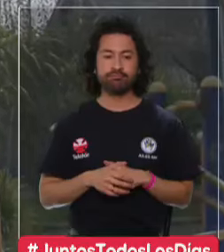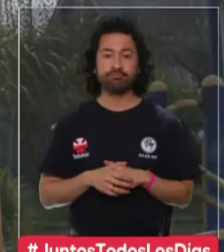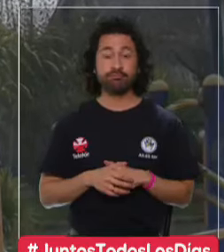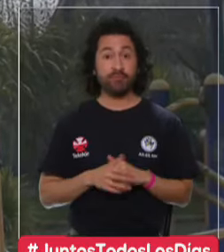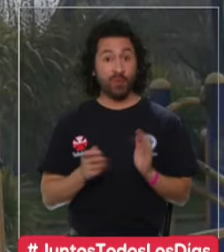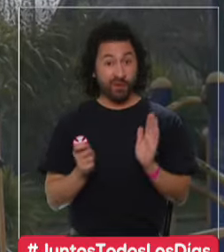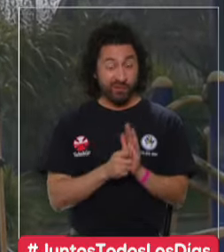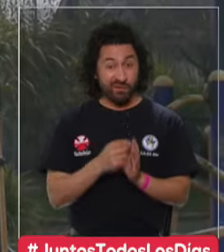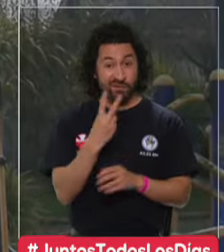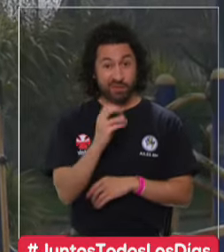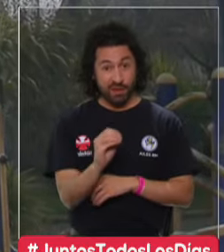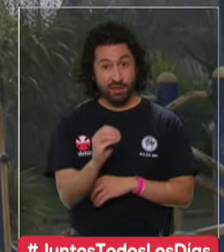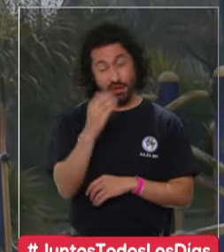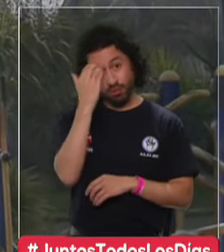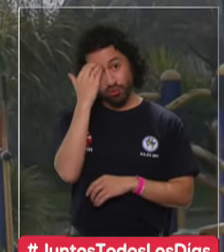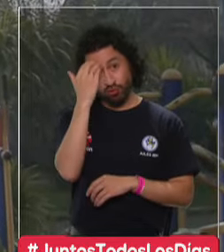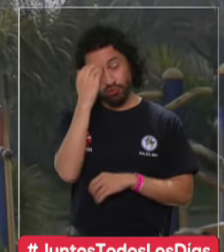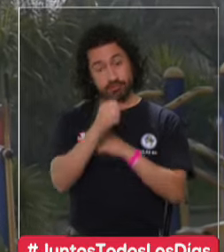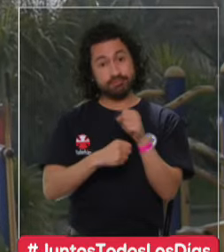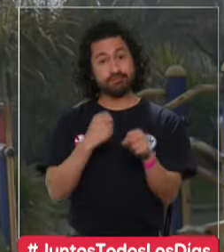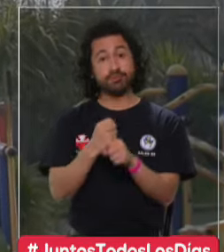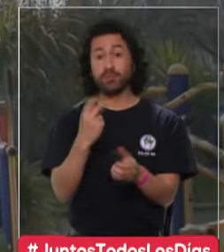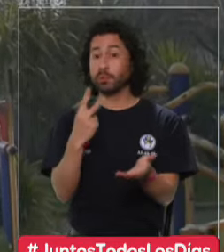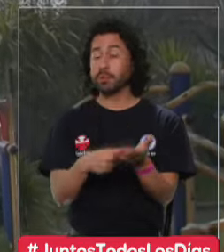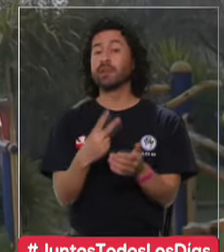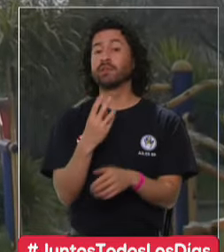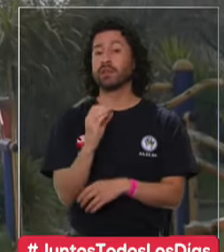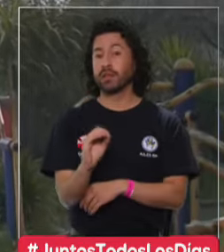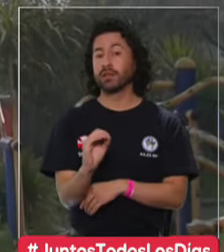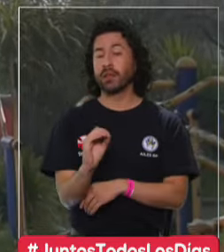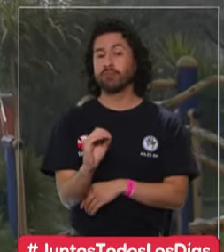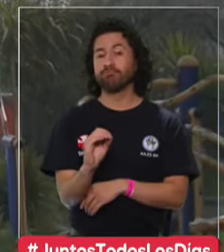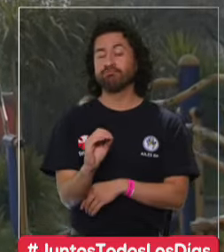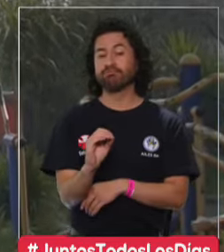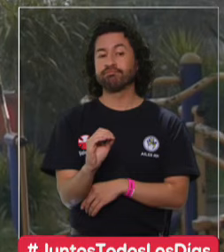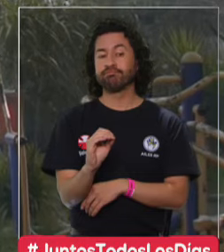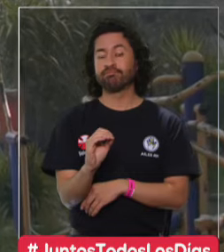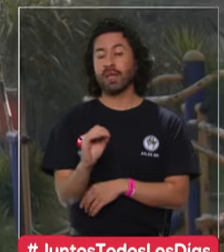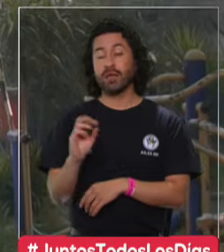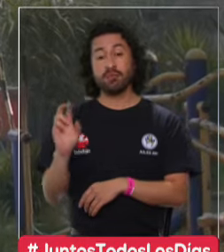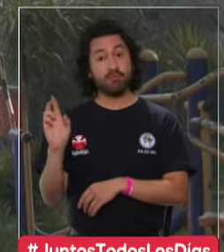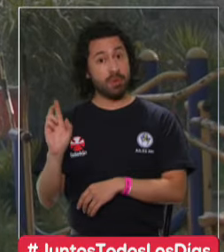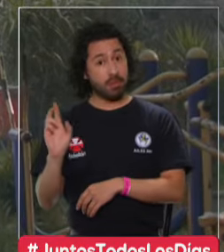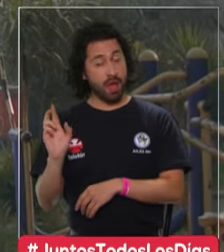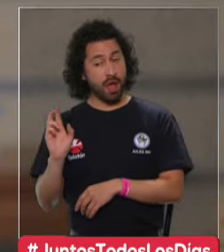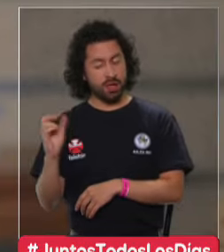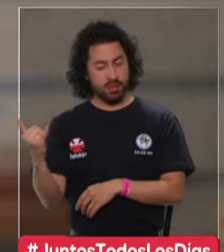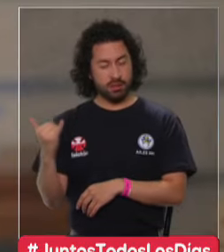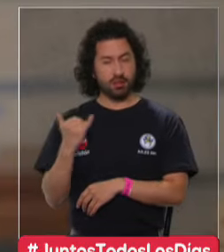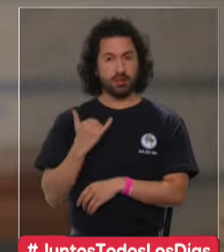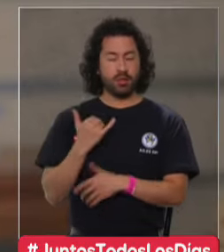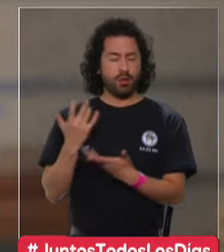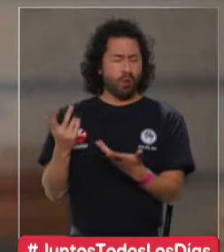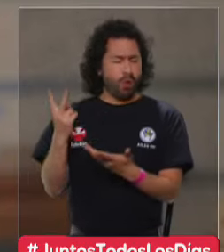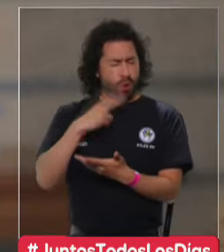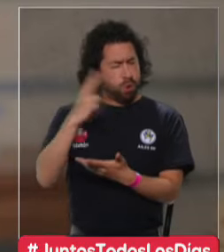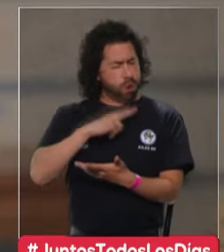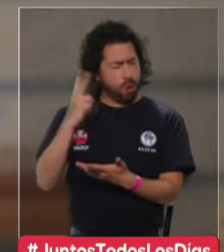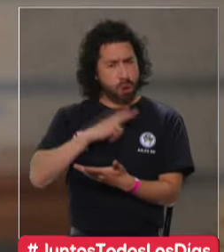Un 20 de agosto del año 2020, Marcelo, su papá, me llama,